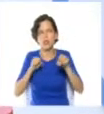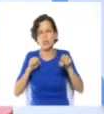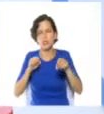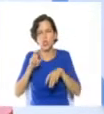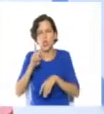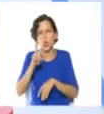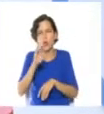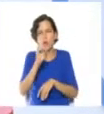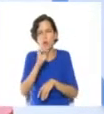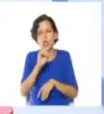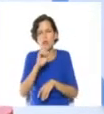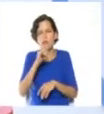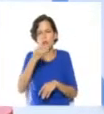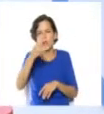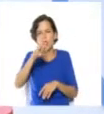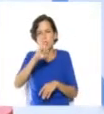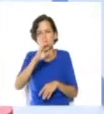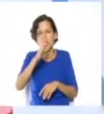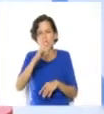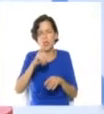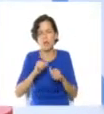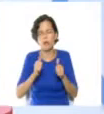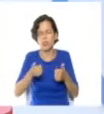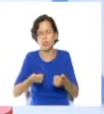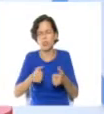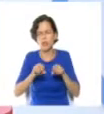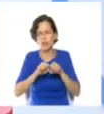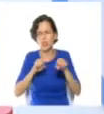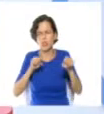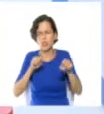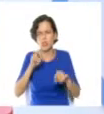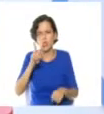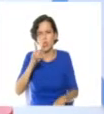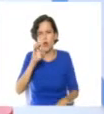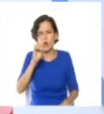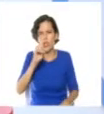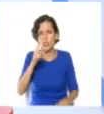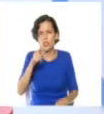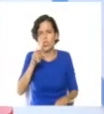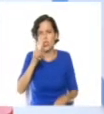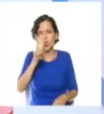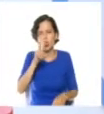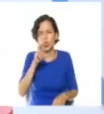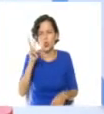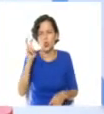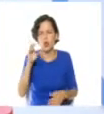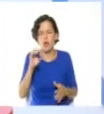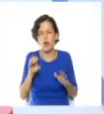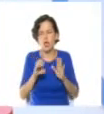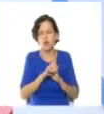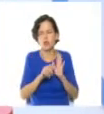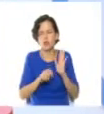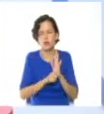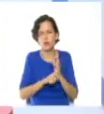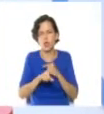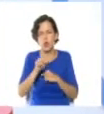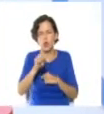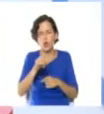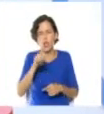dan, exactamente en el principio del siglo XX, se dan dos nuevas promulgaciones de constitución. Una